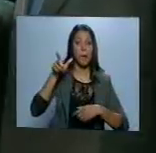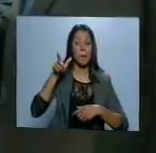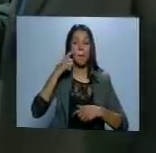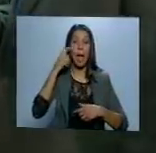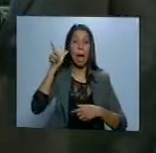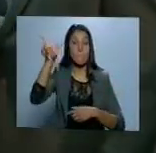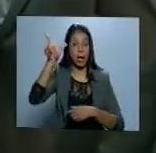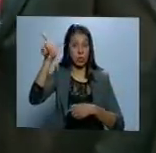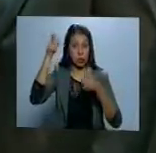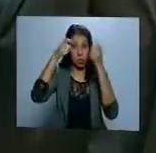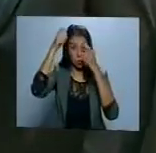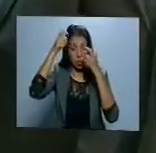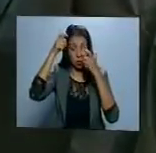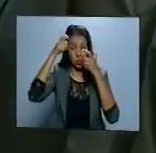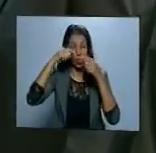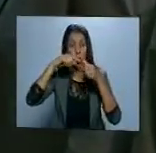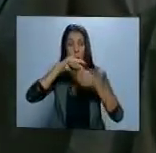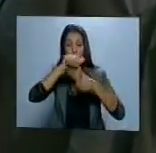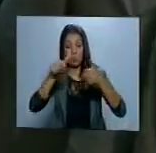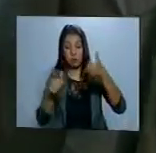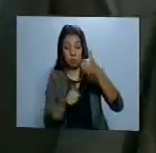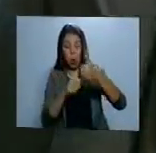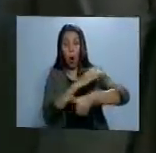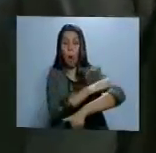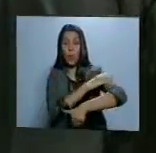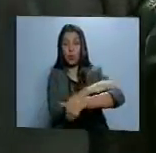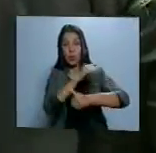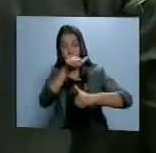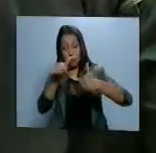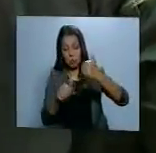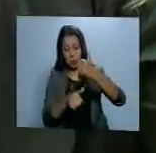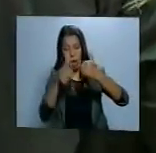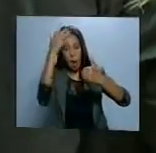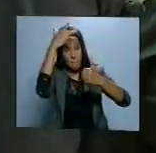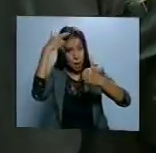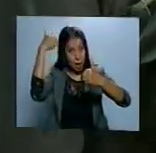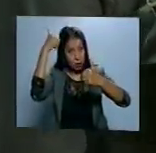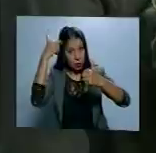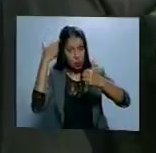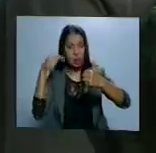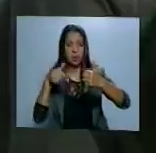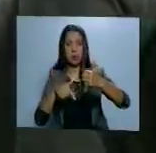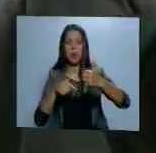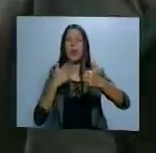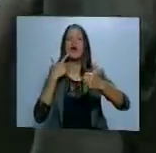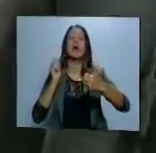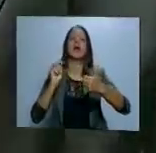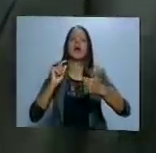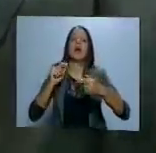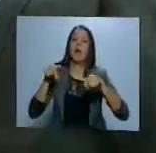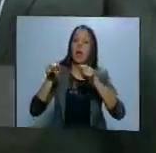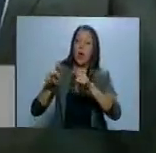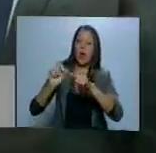obtuvo frente al candidato por Un Nuevo Tiempo, Manuel Rosales, una victoria al obtener